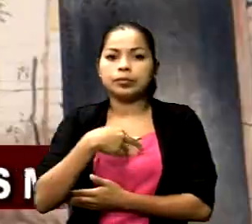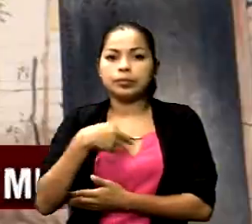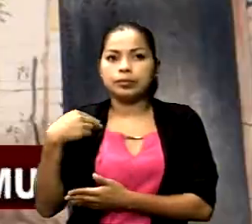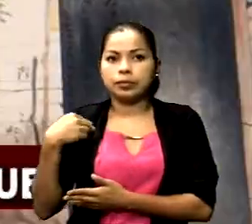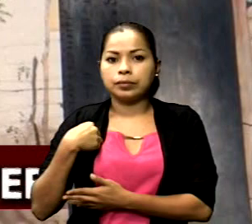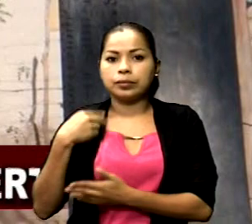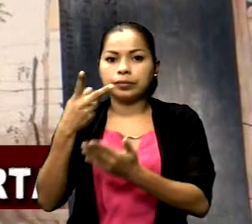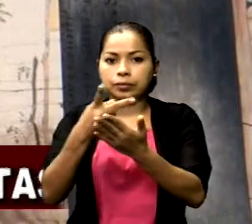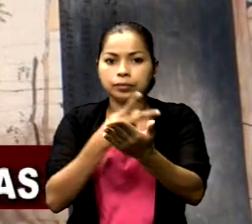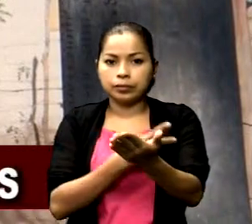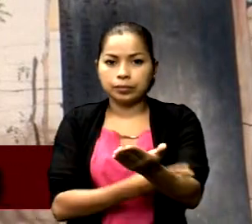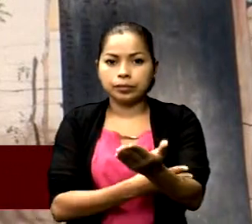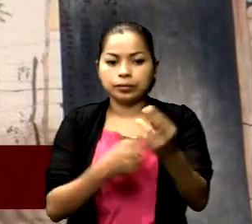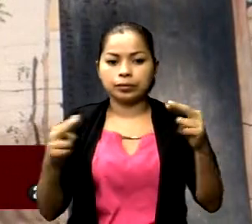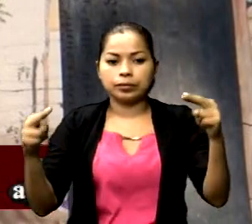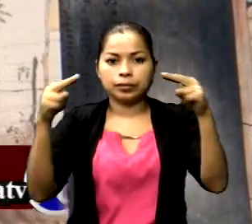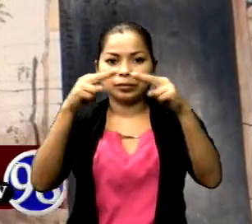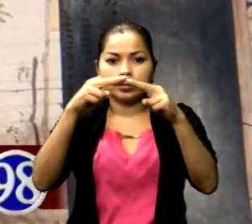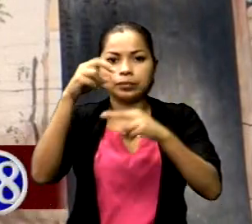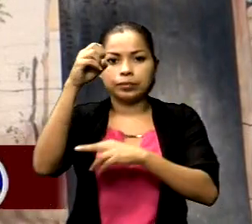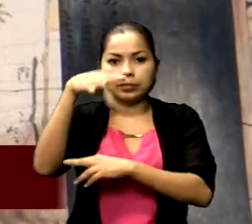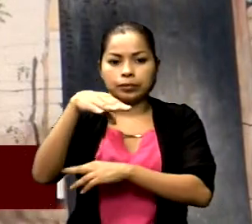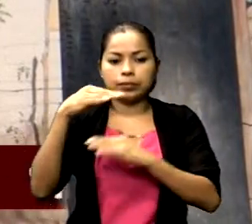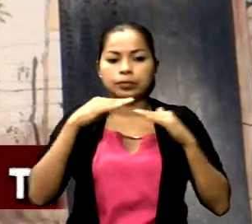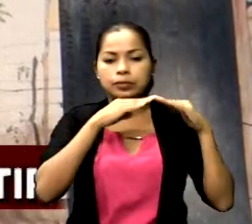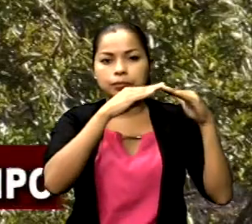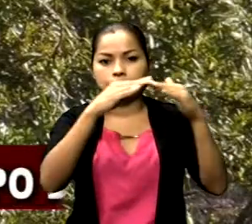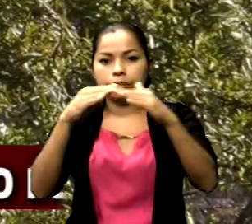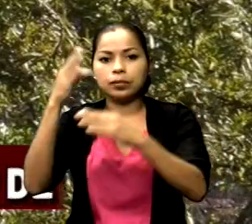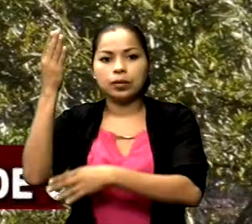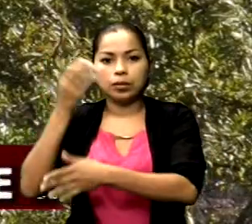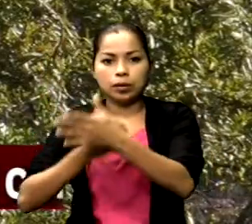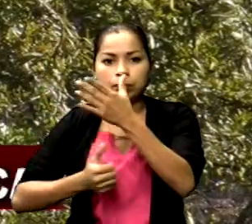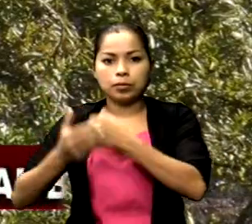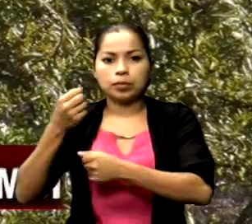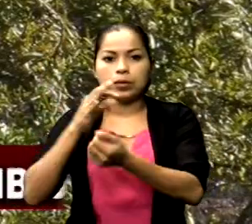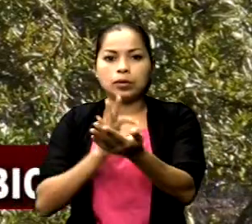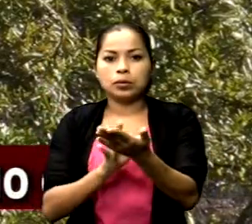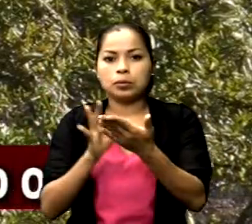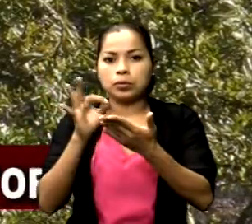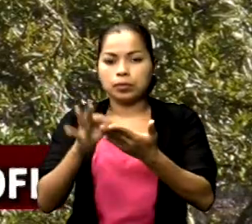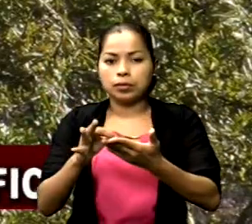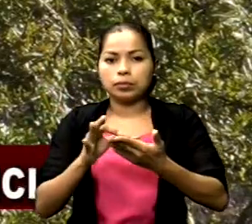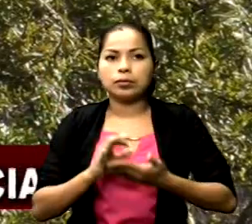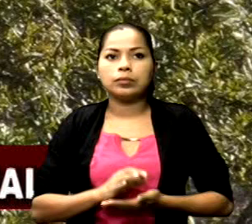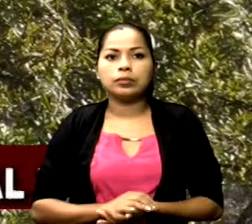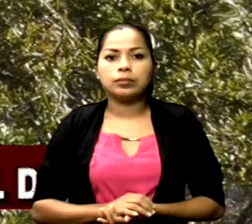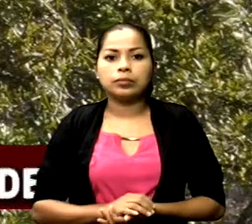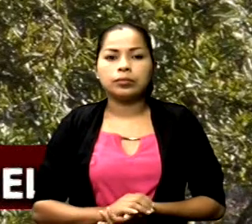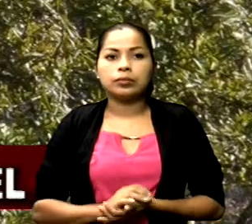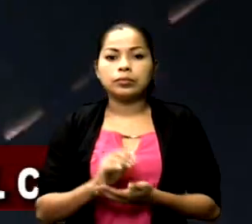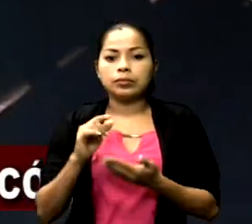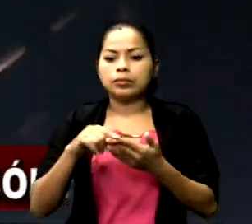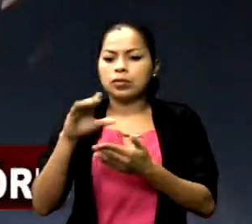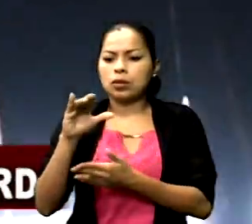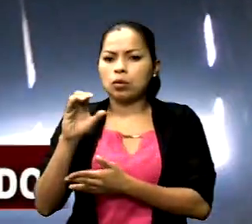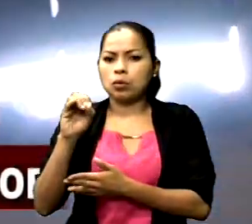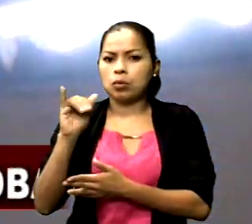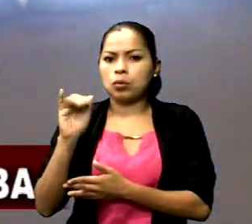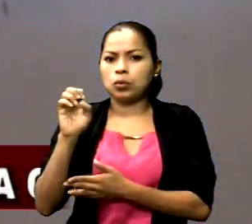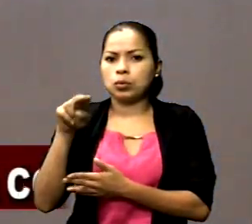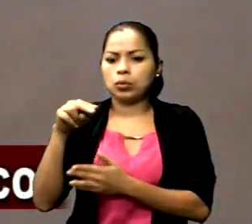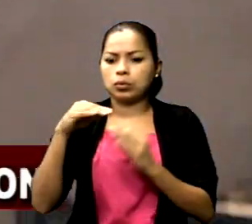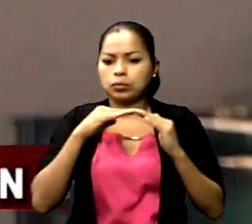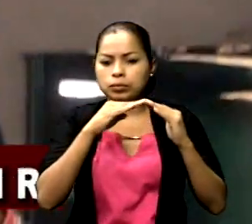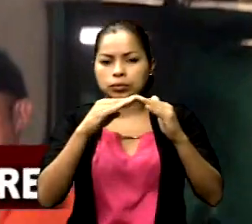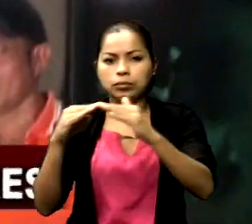ejecutaron los proyectos de electrificación en comunidades de Boaco y Somoto. En la comunidad del Coyol del municipio de San José